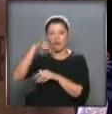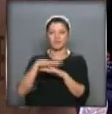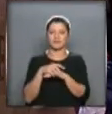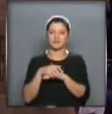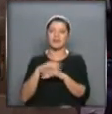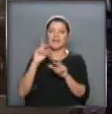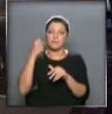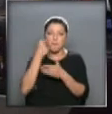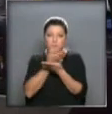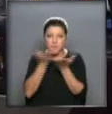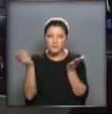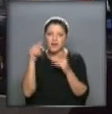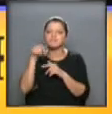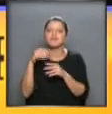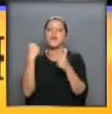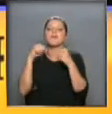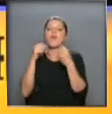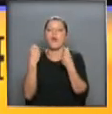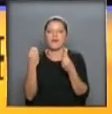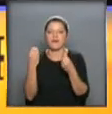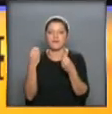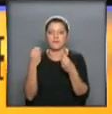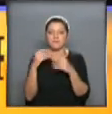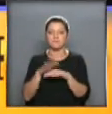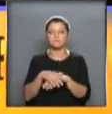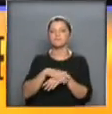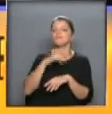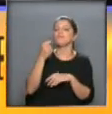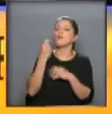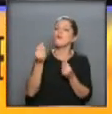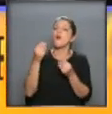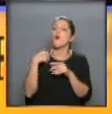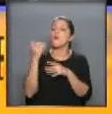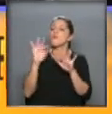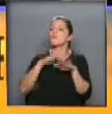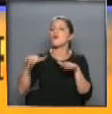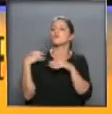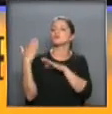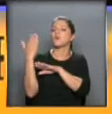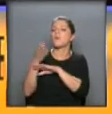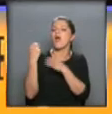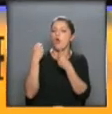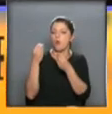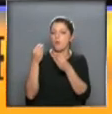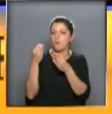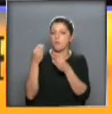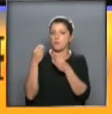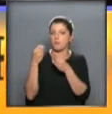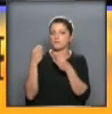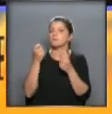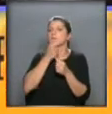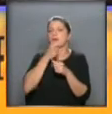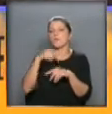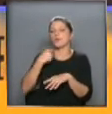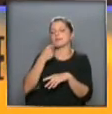exponiendo lo que han desarrollado. ¿Y cómo se acercan los chicos? O sea, Jorge, ¿cómo se acercan? O sea, ¿qué hacen? O sea, quiero tocar